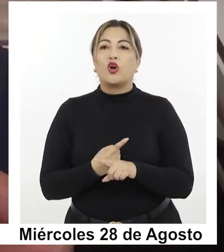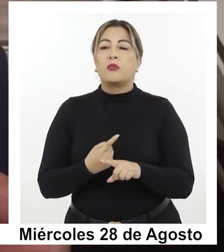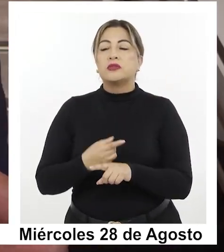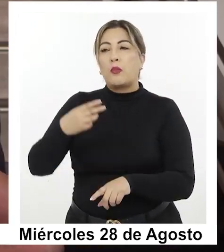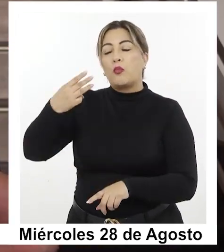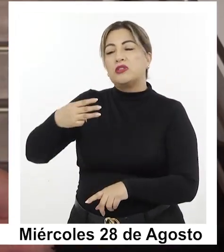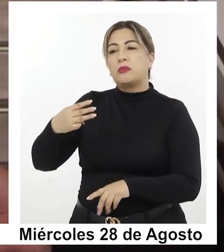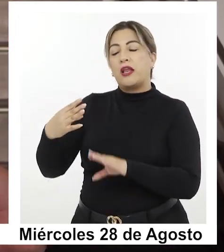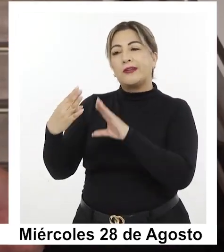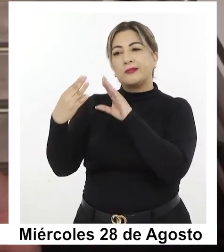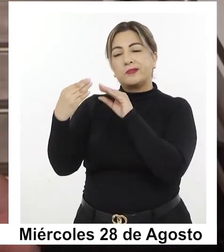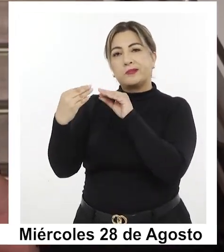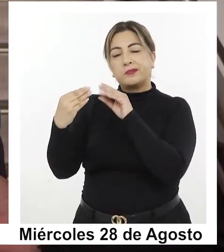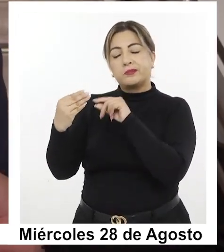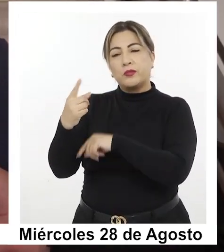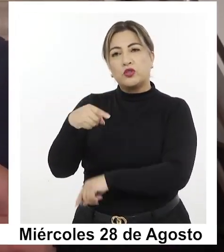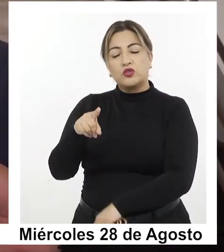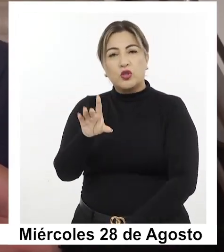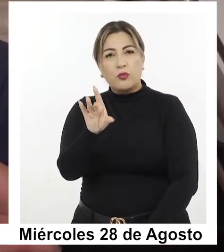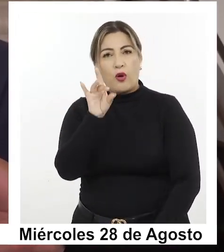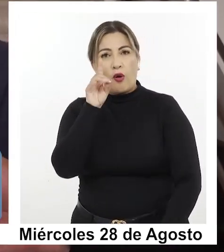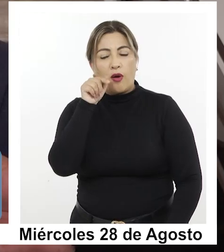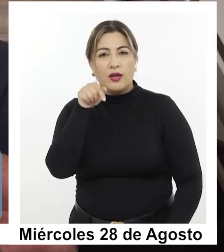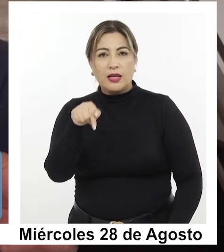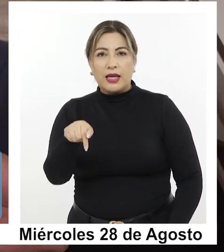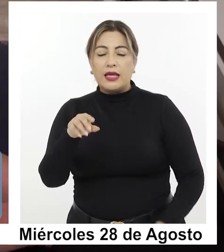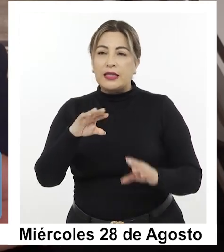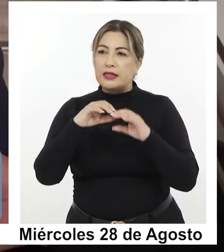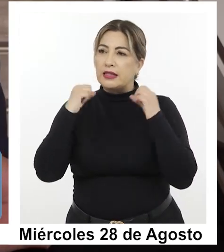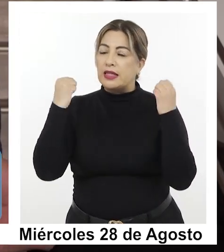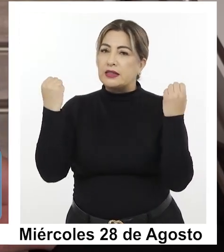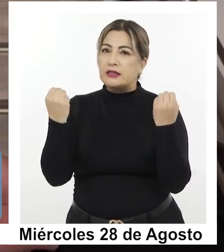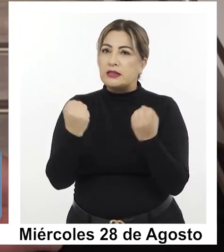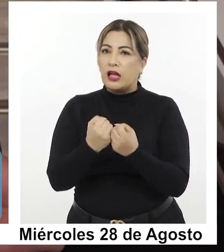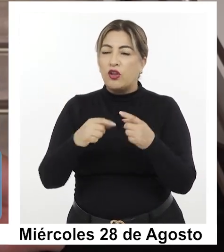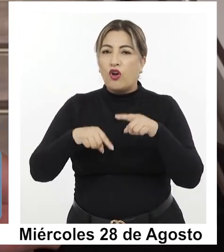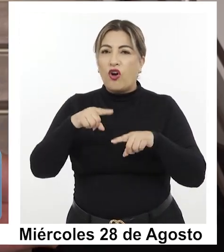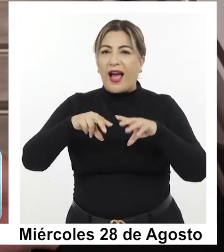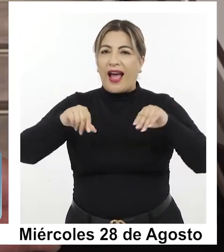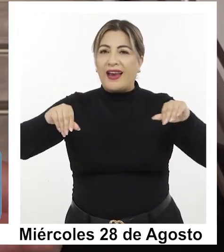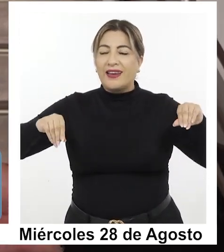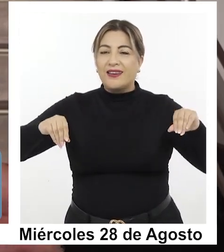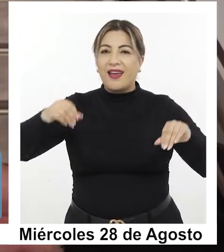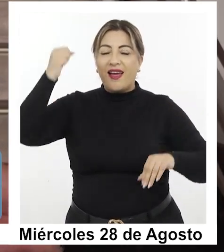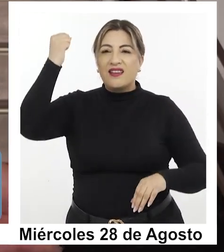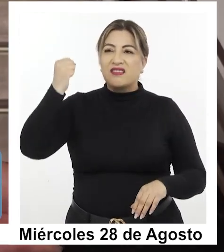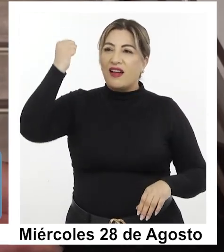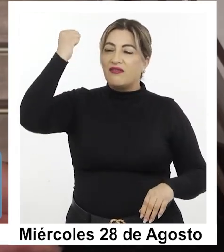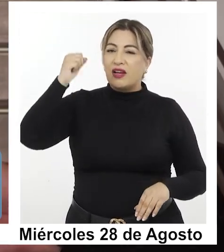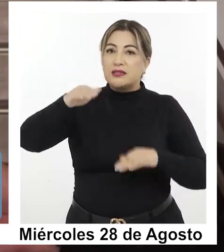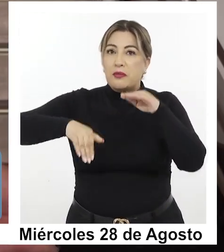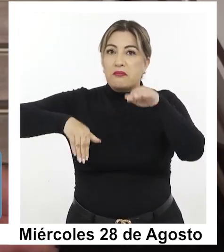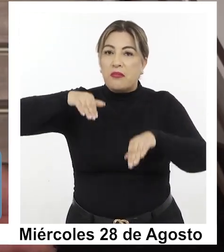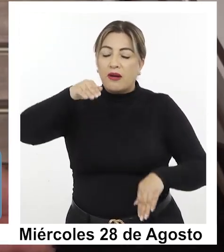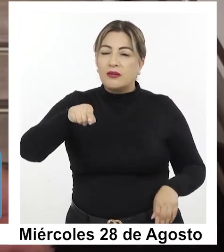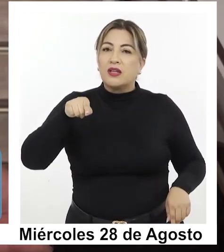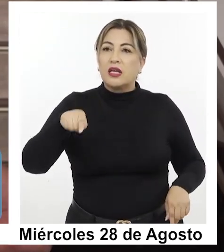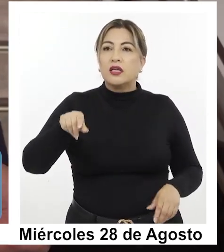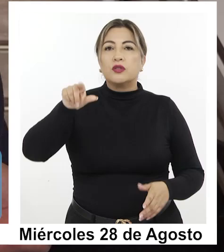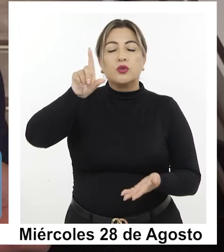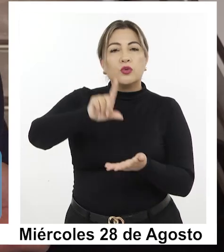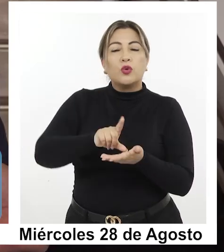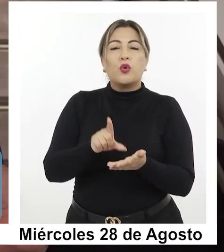municipio y vimos que este estadio que tenemos, el Arena Cavancha, la verdad es que si principalmente es un